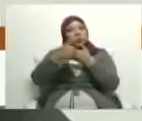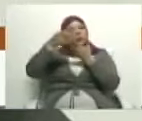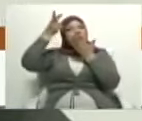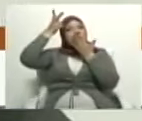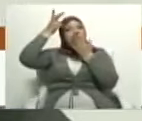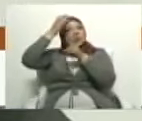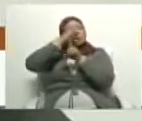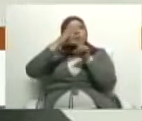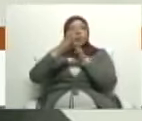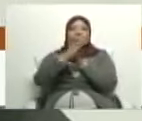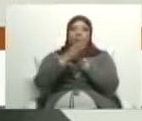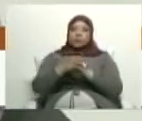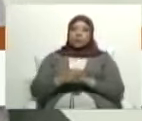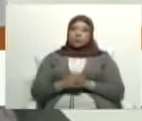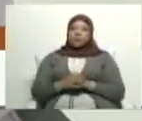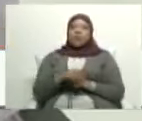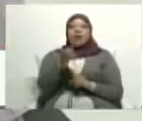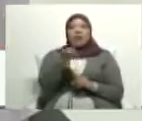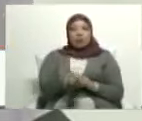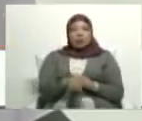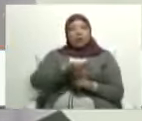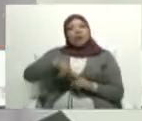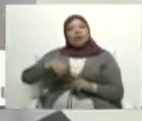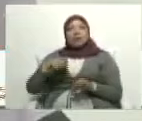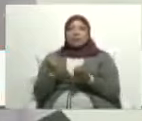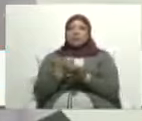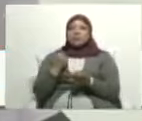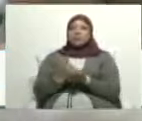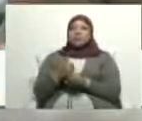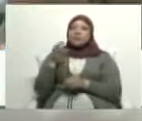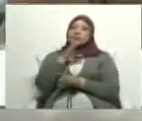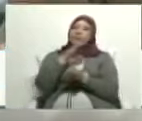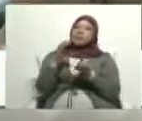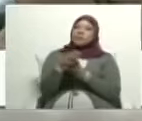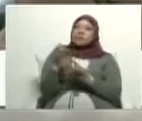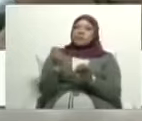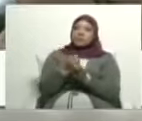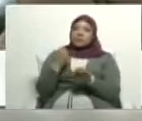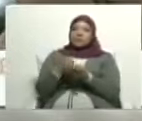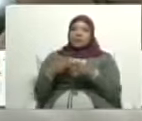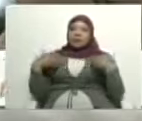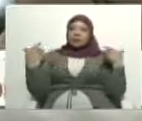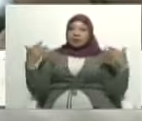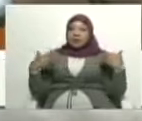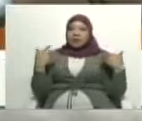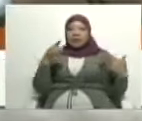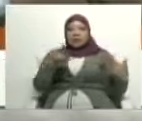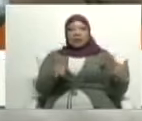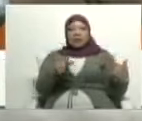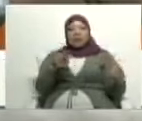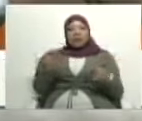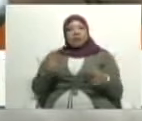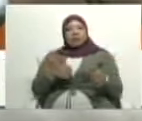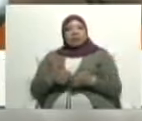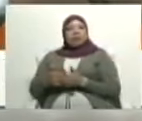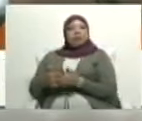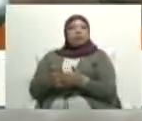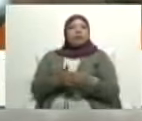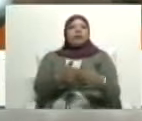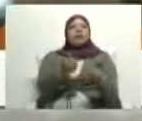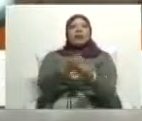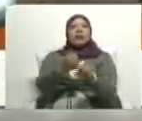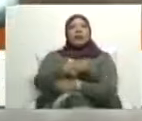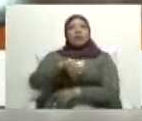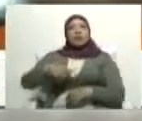originarias. Ahí está también no solamente nuestra cultura antiimperialista, sino también perseverante.